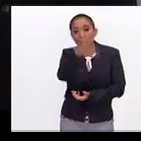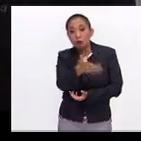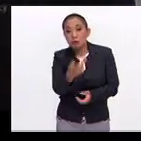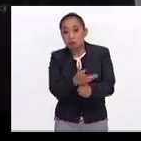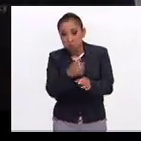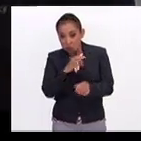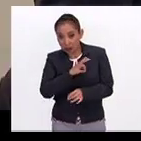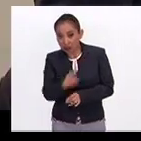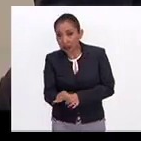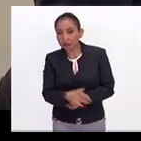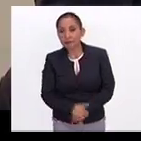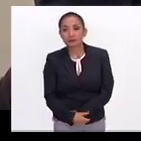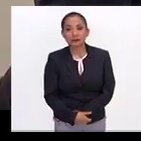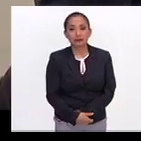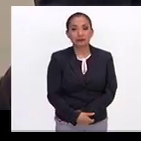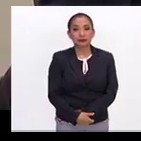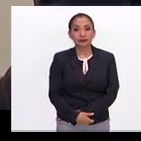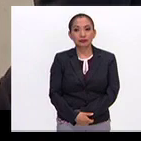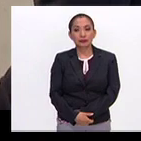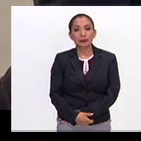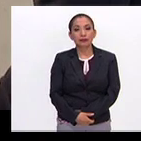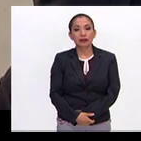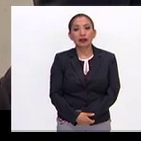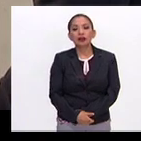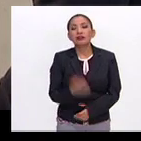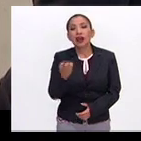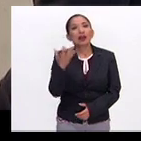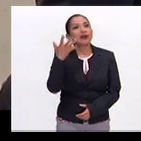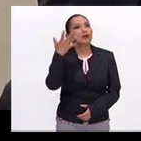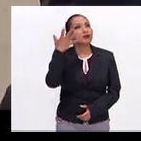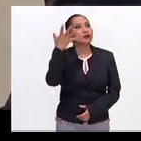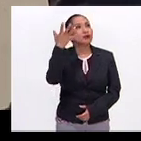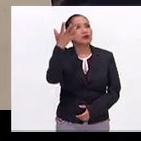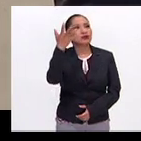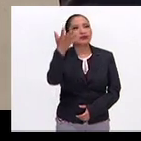y del futuro, absolutamente. De un futuro